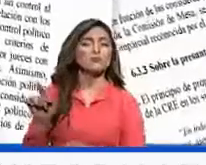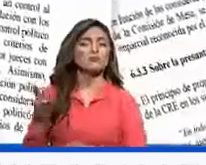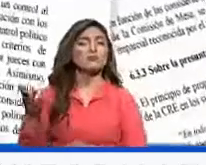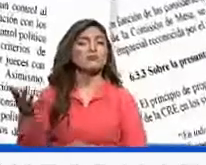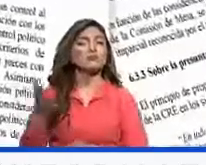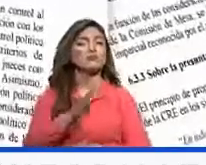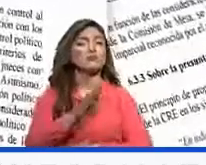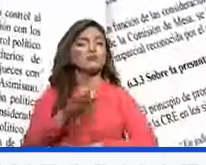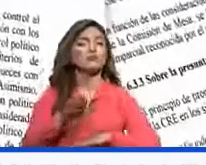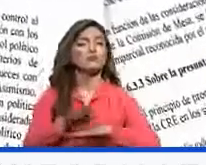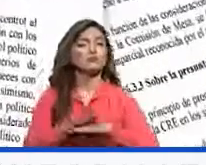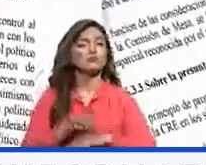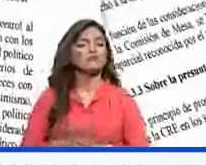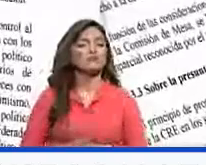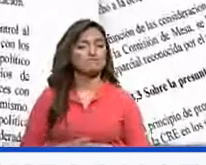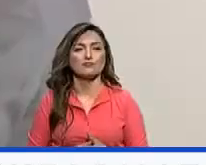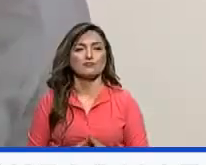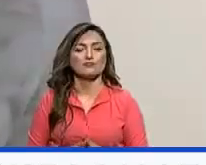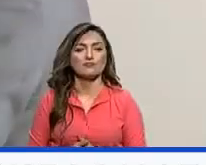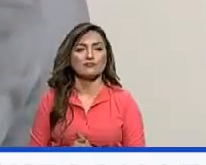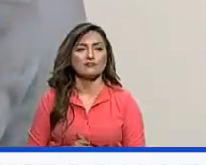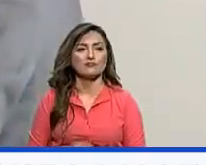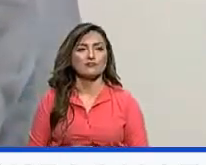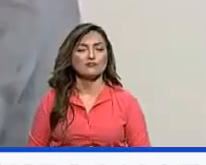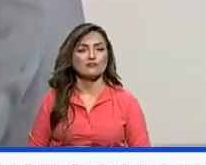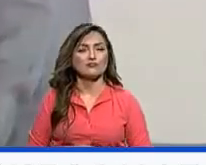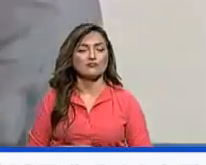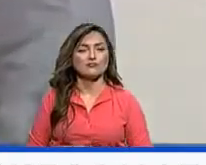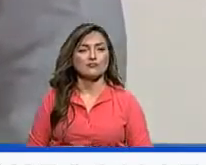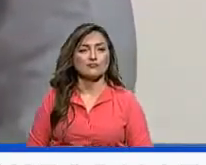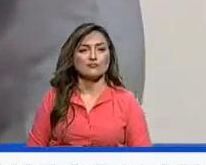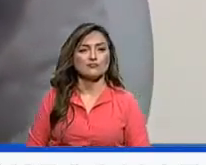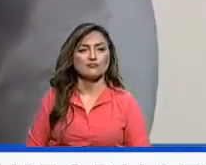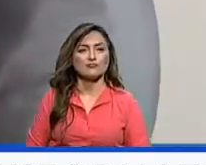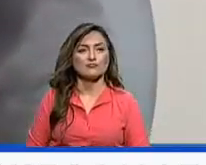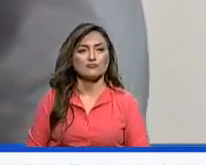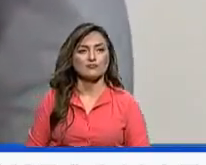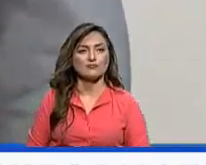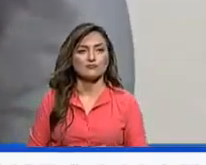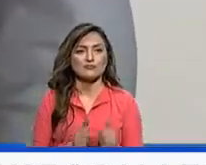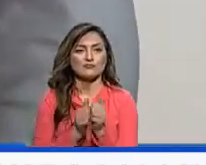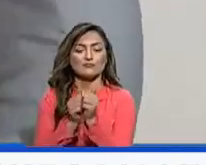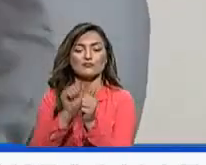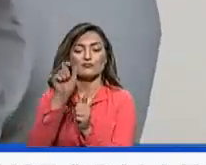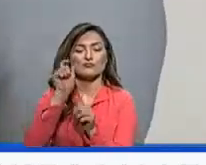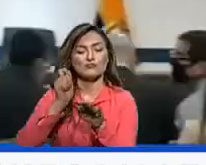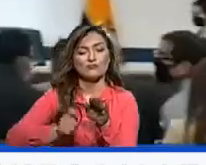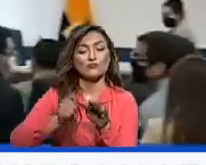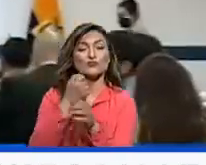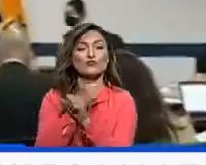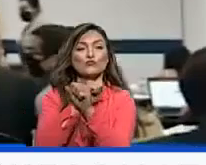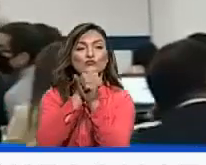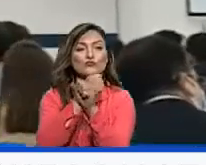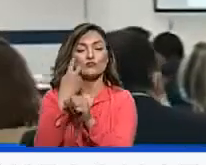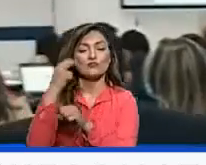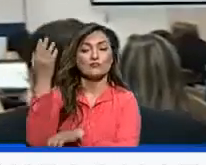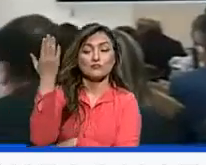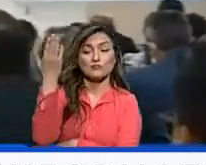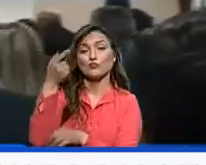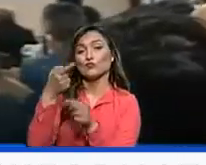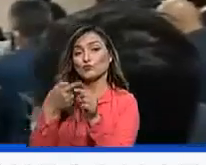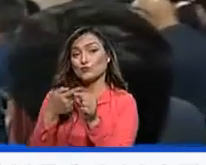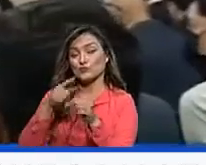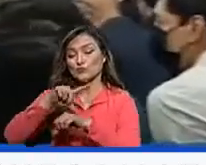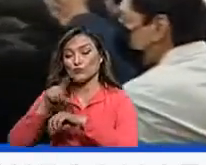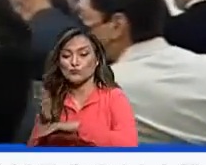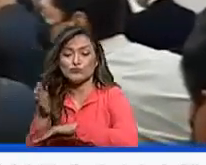Bueno, más noticias que se siguen produciendo. Hace pocos minutos la Corte Constitucional dio a conocer el fallo en favor de Santiago Guarderas en la acción